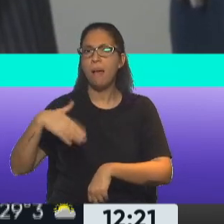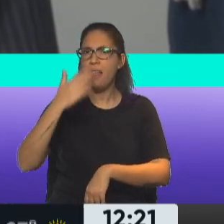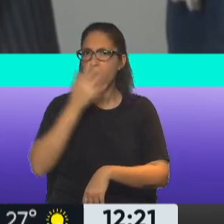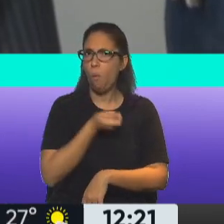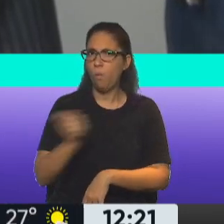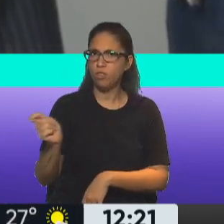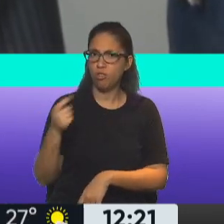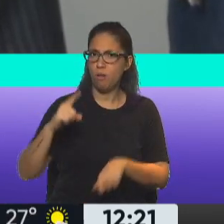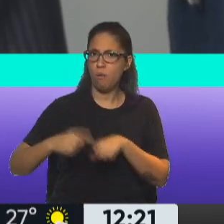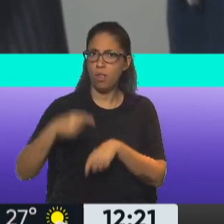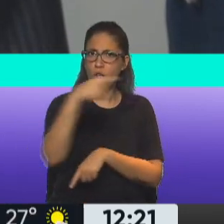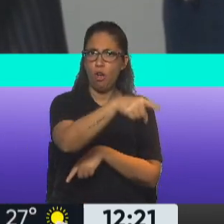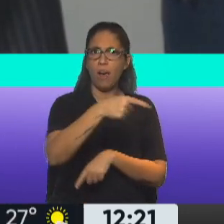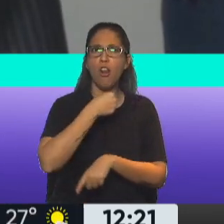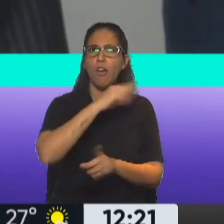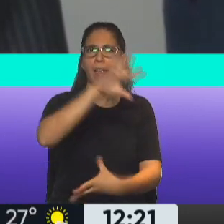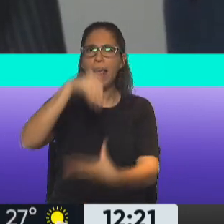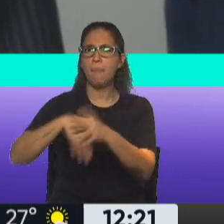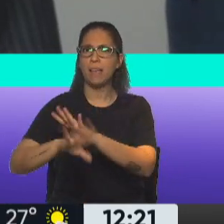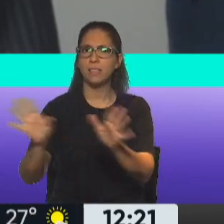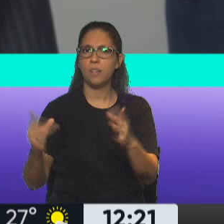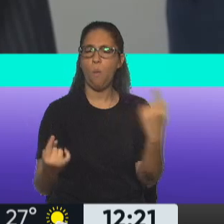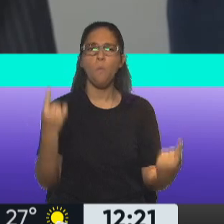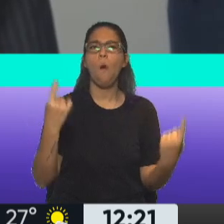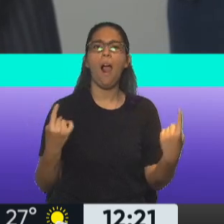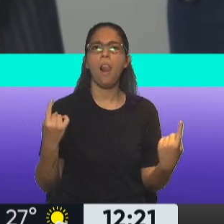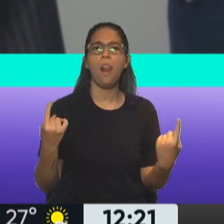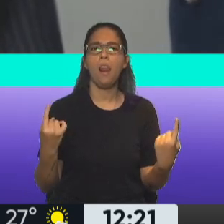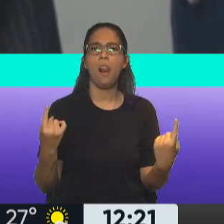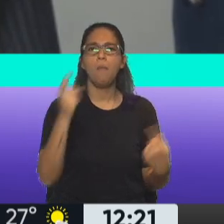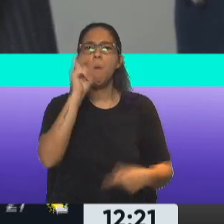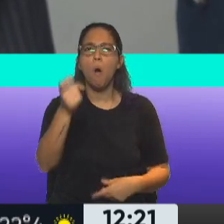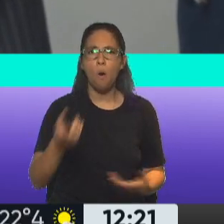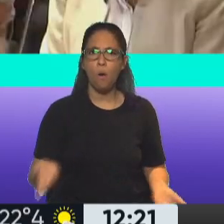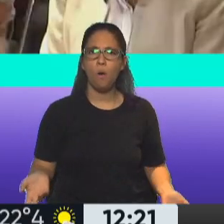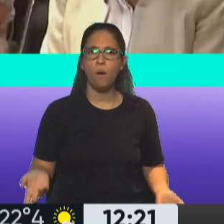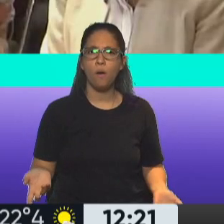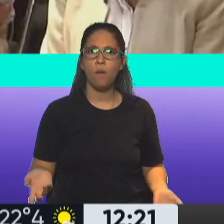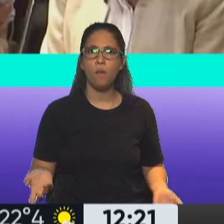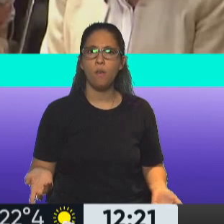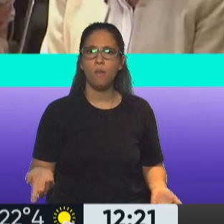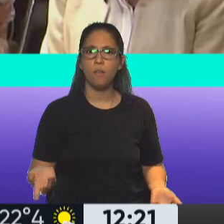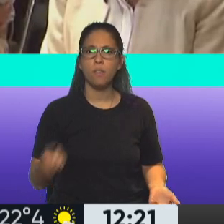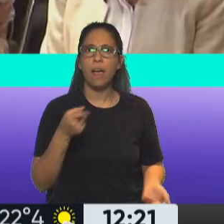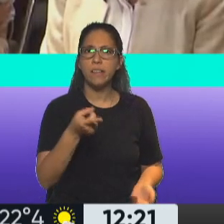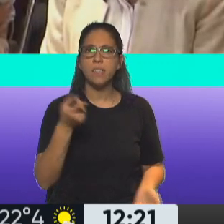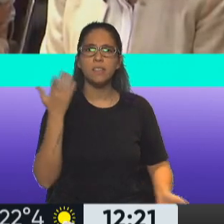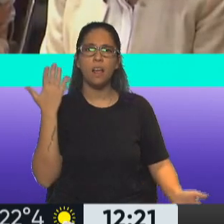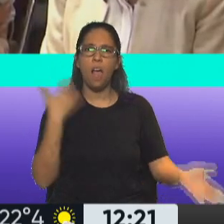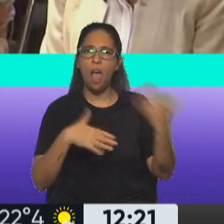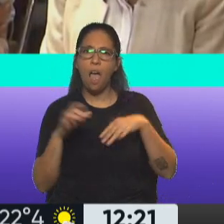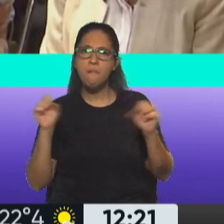juicio político a un juez que no querían tener más? ¿Quién es el que utiliza esas argucias,